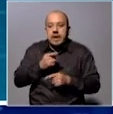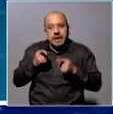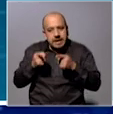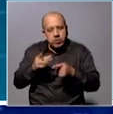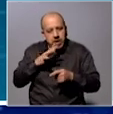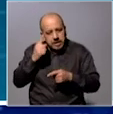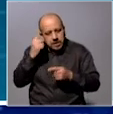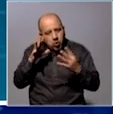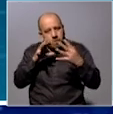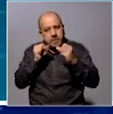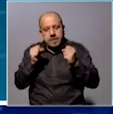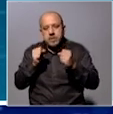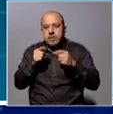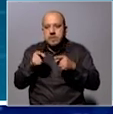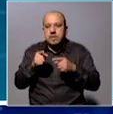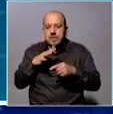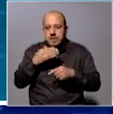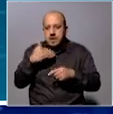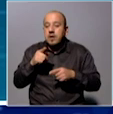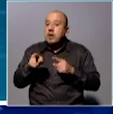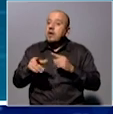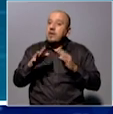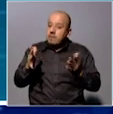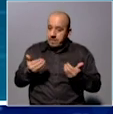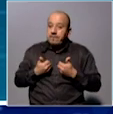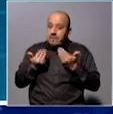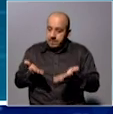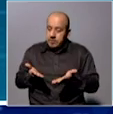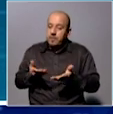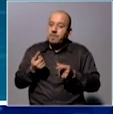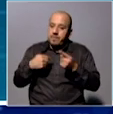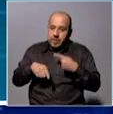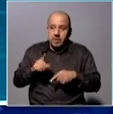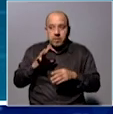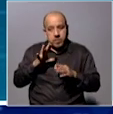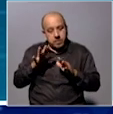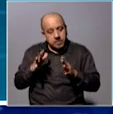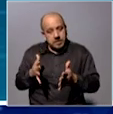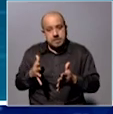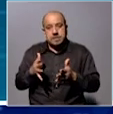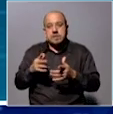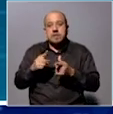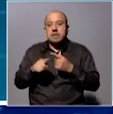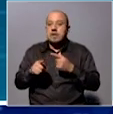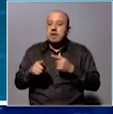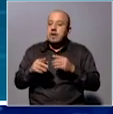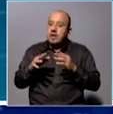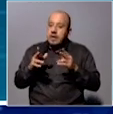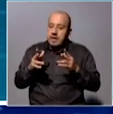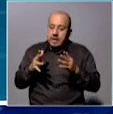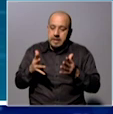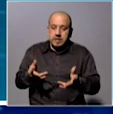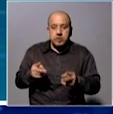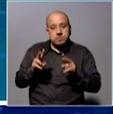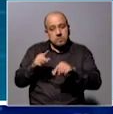hay que comprenderlo también, Va a ser muy beneficioso, pero implica un